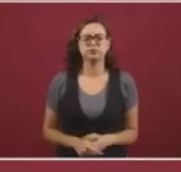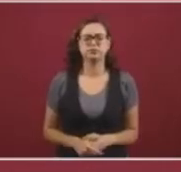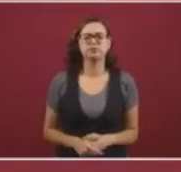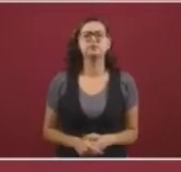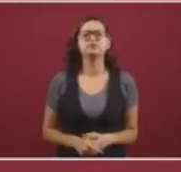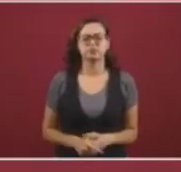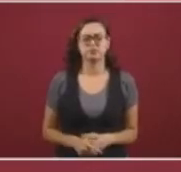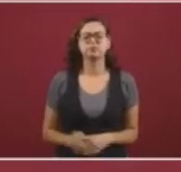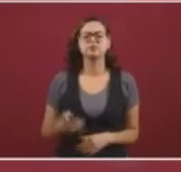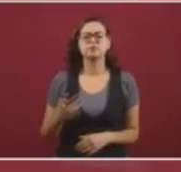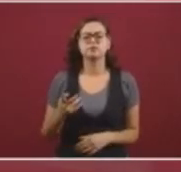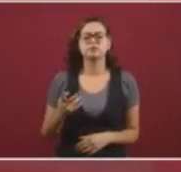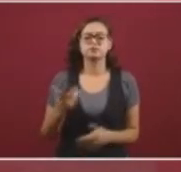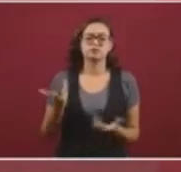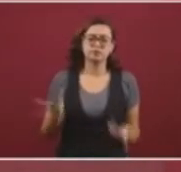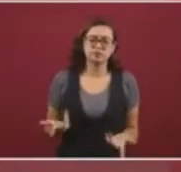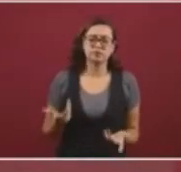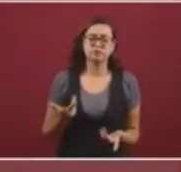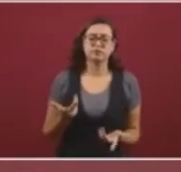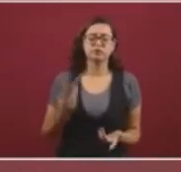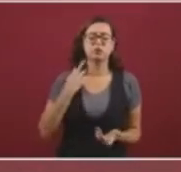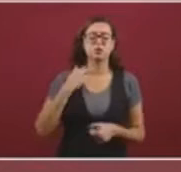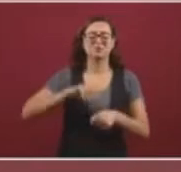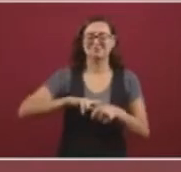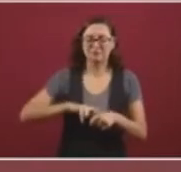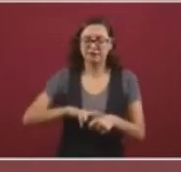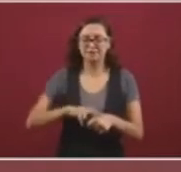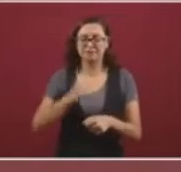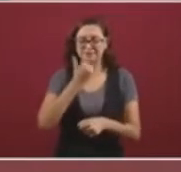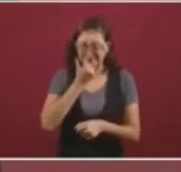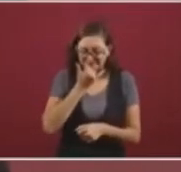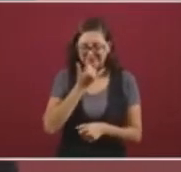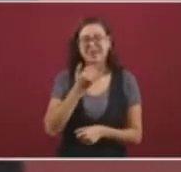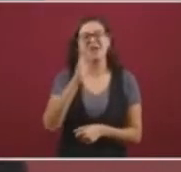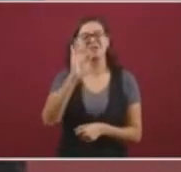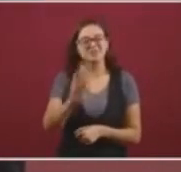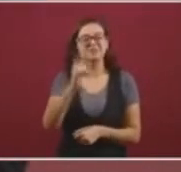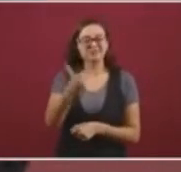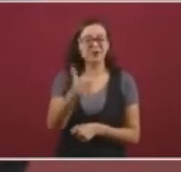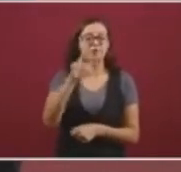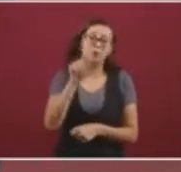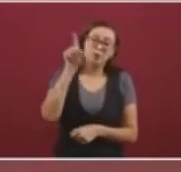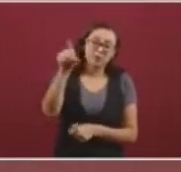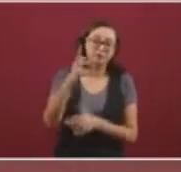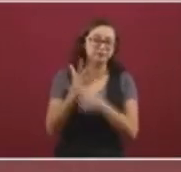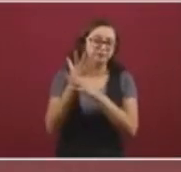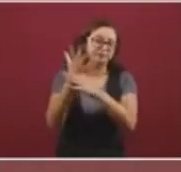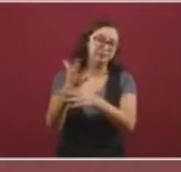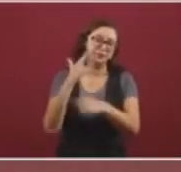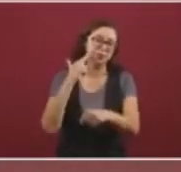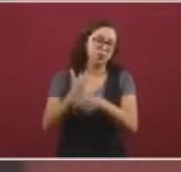la Procuraduría, bueno, la Fiscalía está haciendo lo propio. O sea,